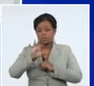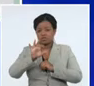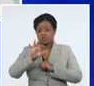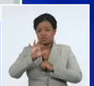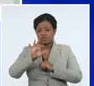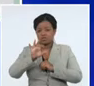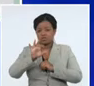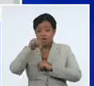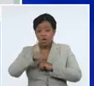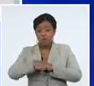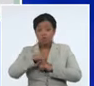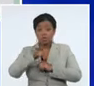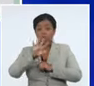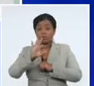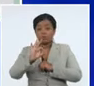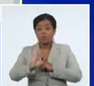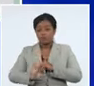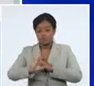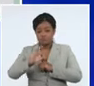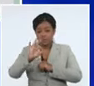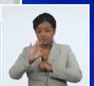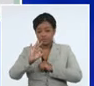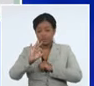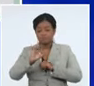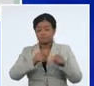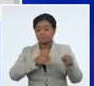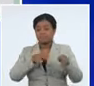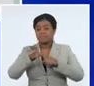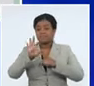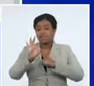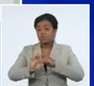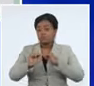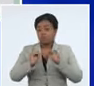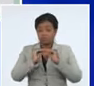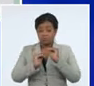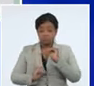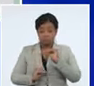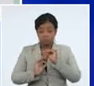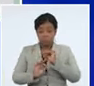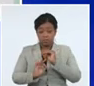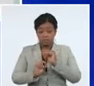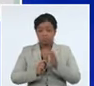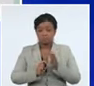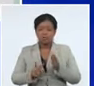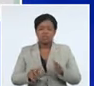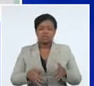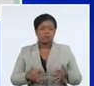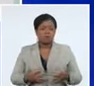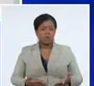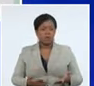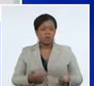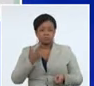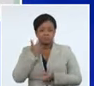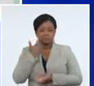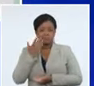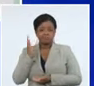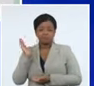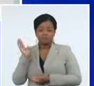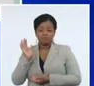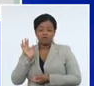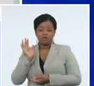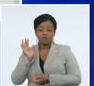4. Por debajo de 5% de positividad de sus muestras, 8